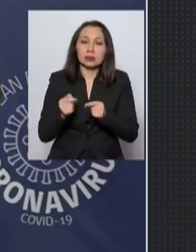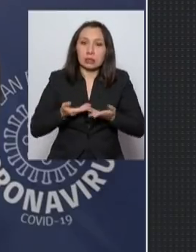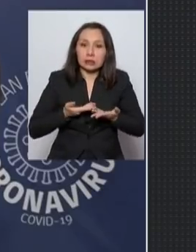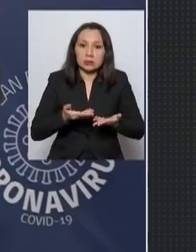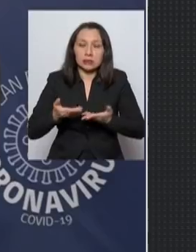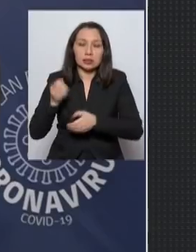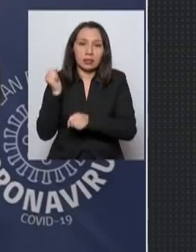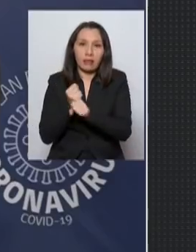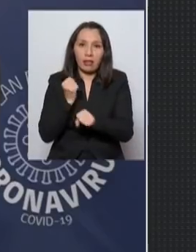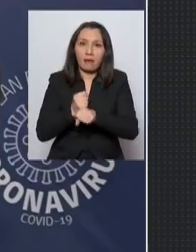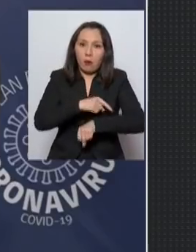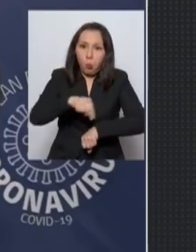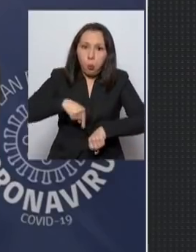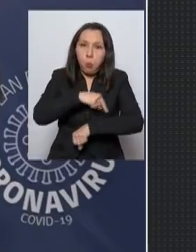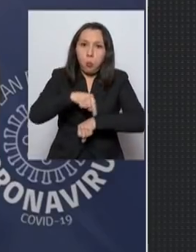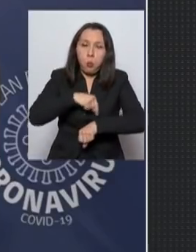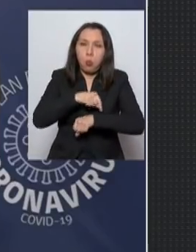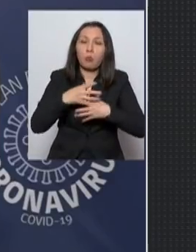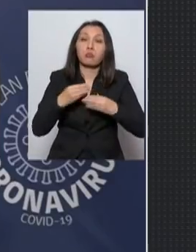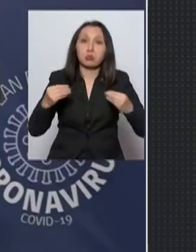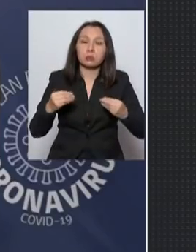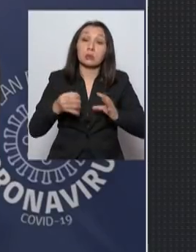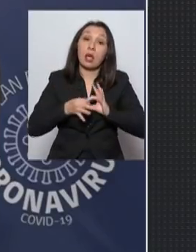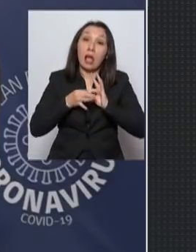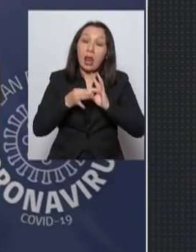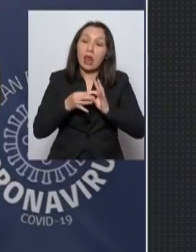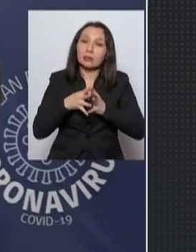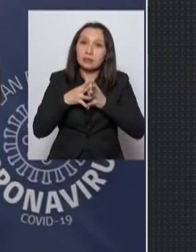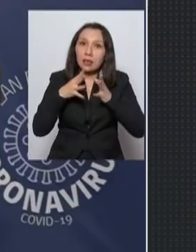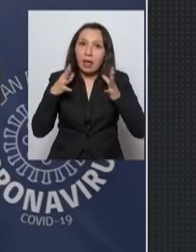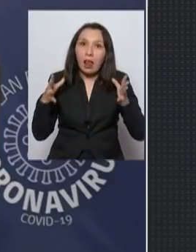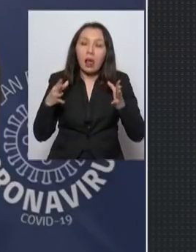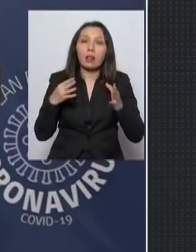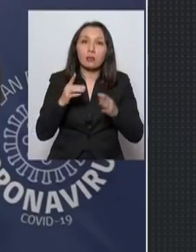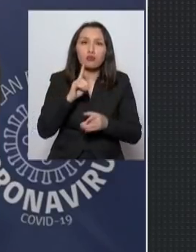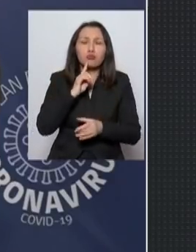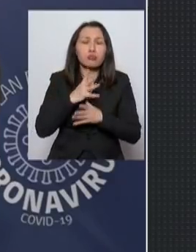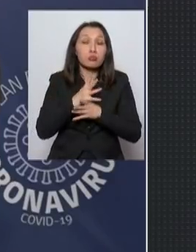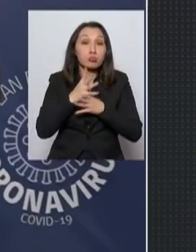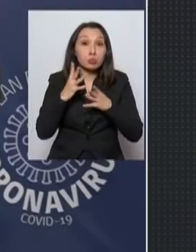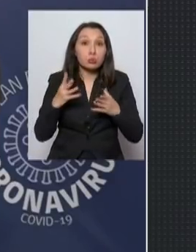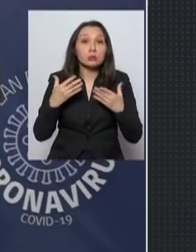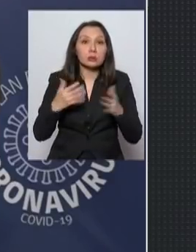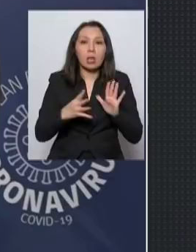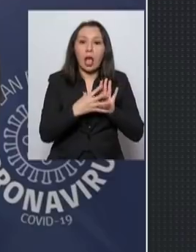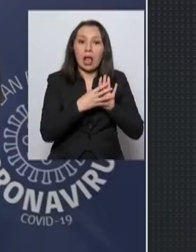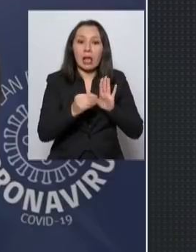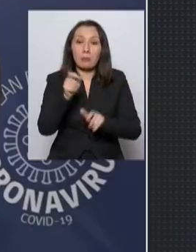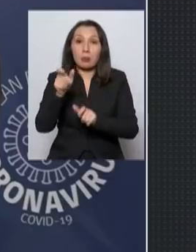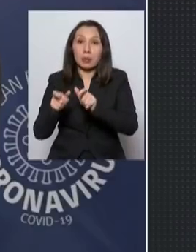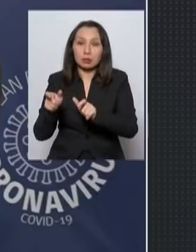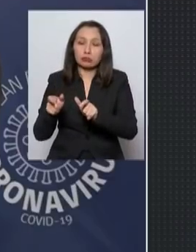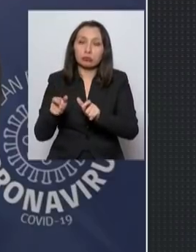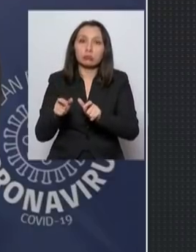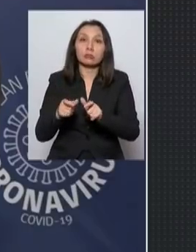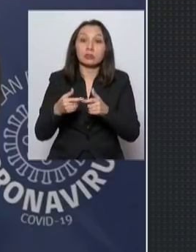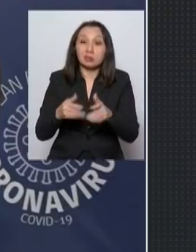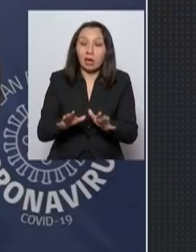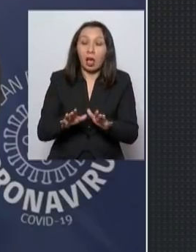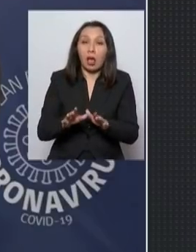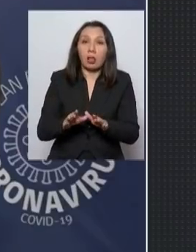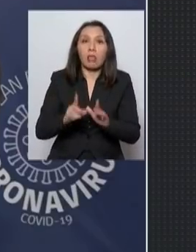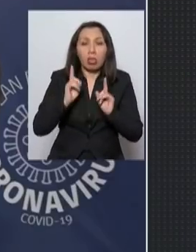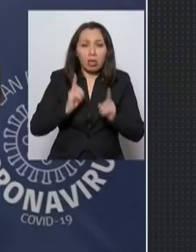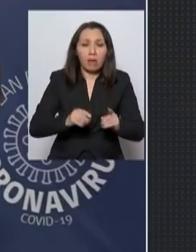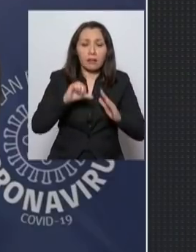que están experimentando. Agradecemos enormemente que tenemos tantos ya ejemplos de personas que, habiendo debido